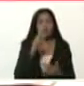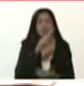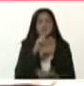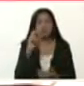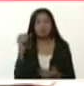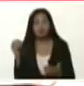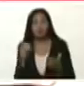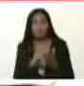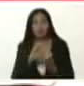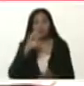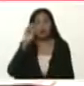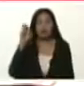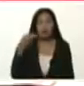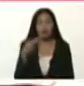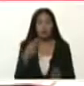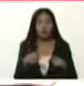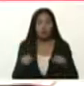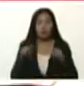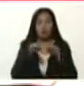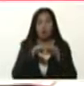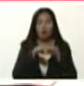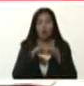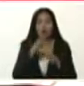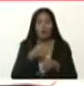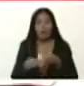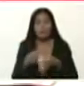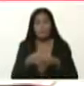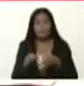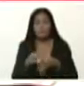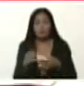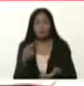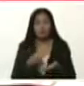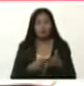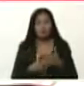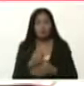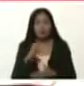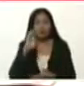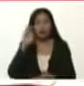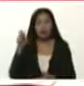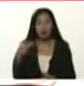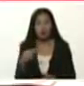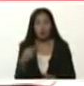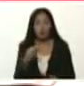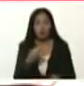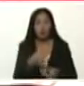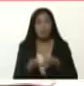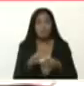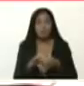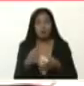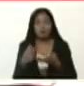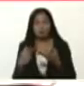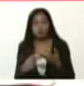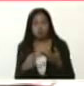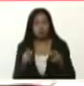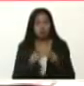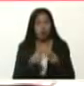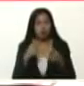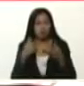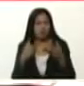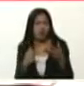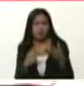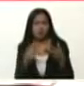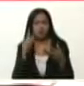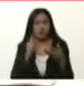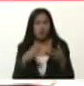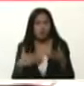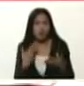207.300.000 euros, y su equivalente en petro. Lo invertimos en euro, en petro, en yuanes o en rublos.